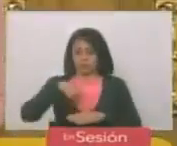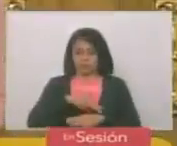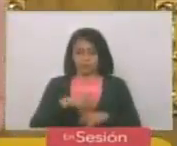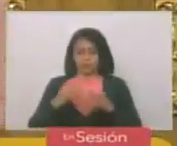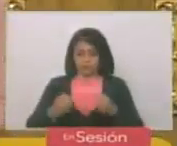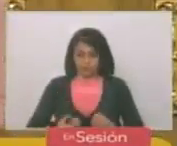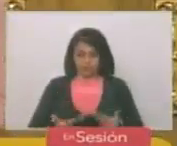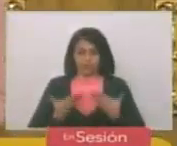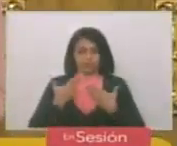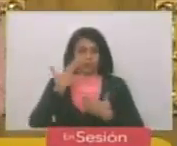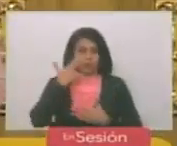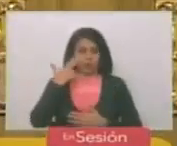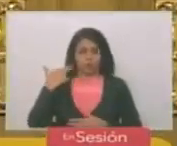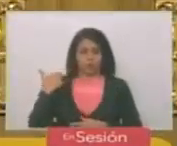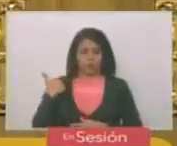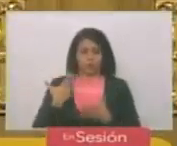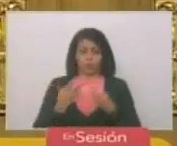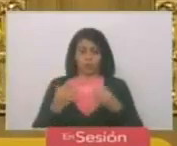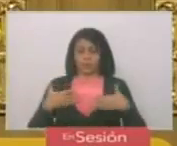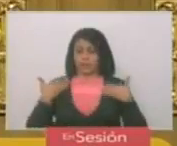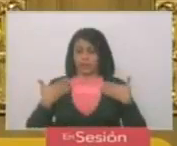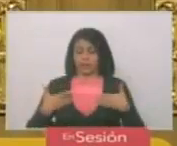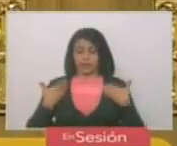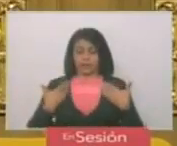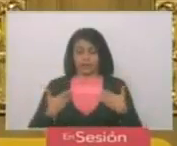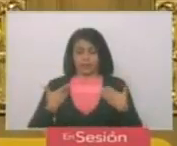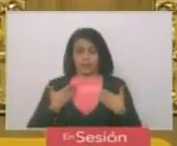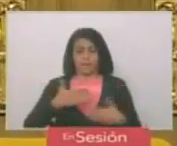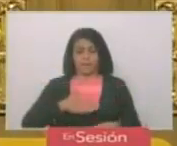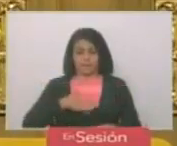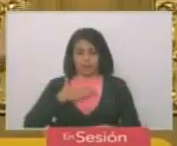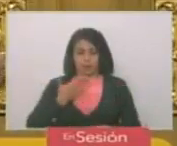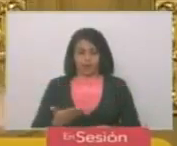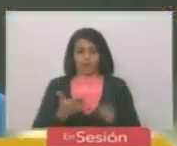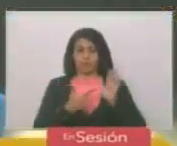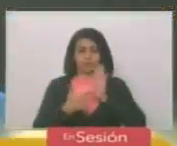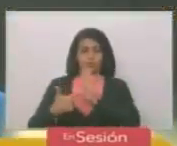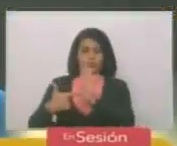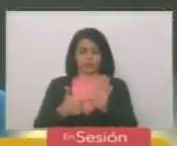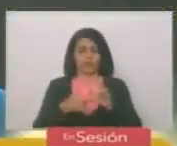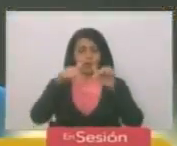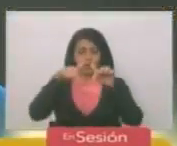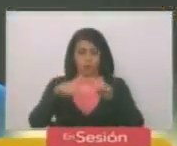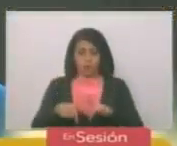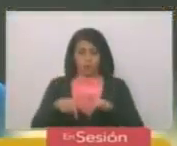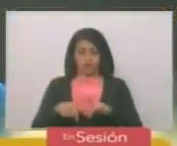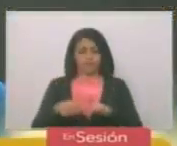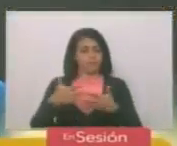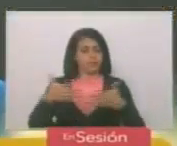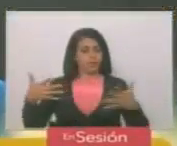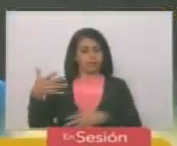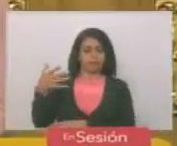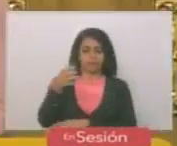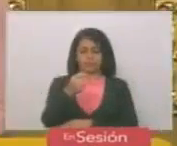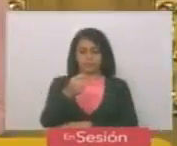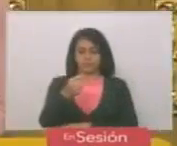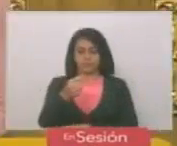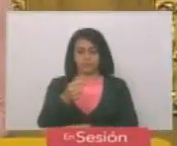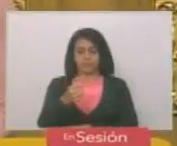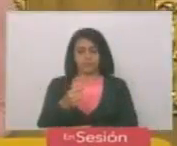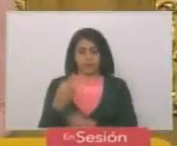mucho orgullo y de mucha alegría poder manifestar el día de hoy un gran logro que